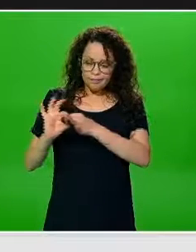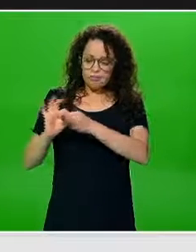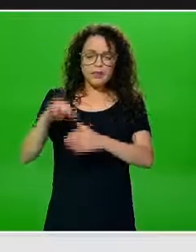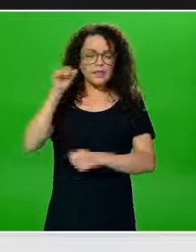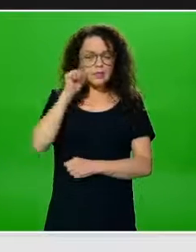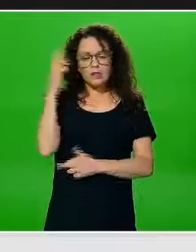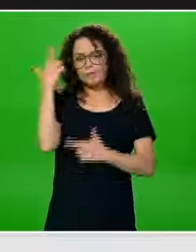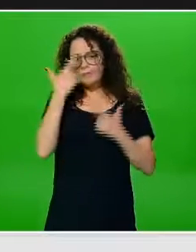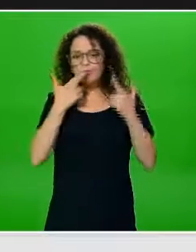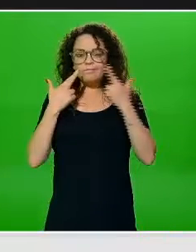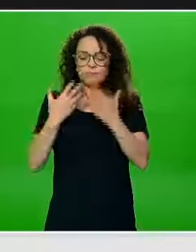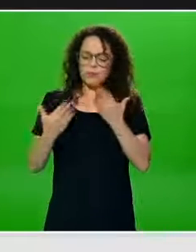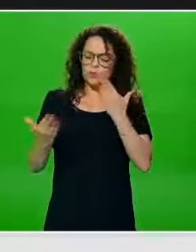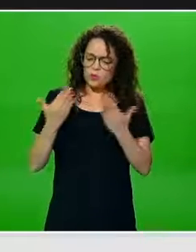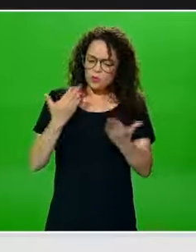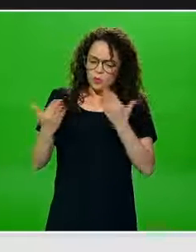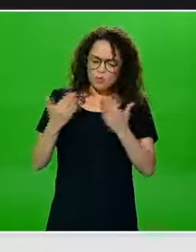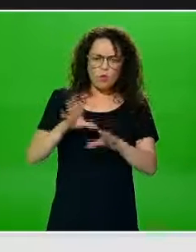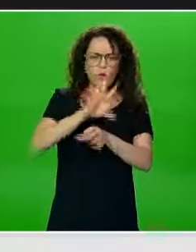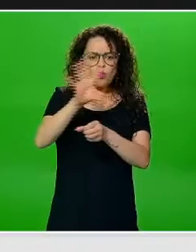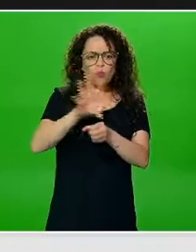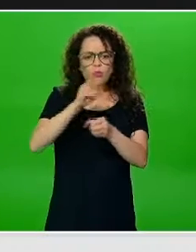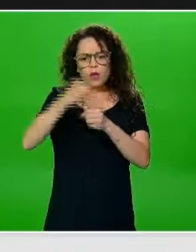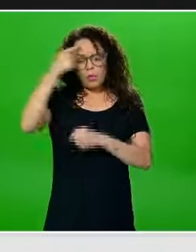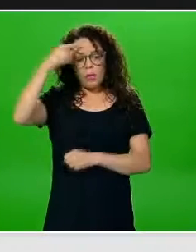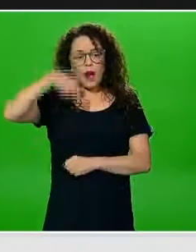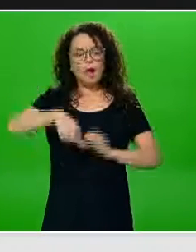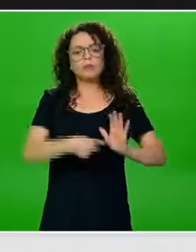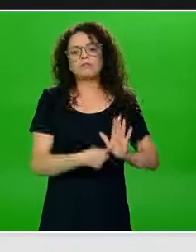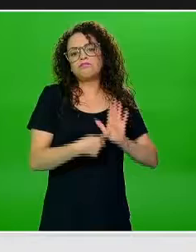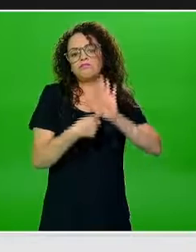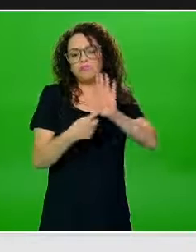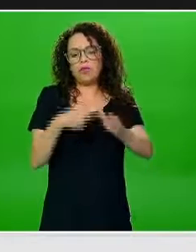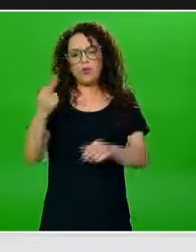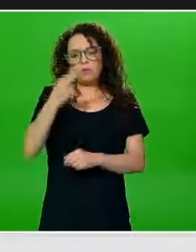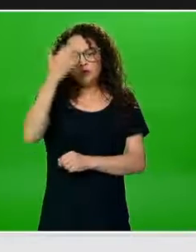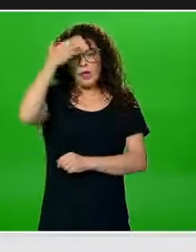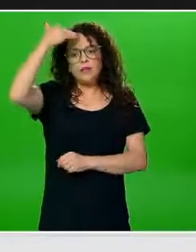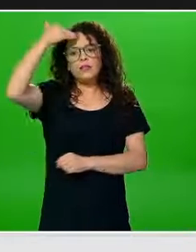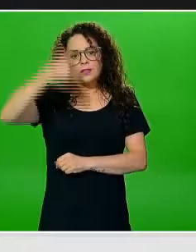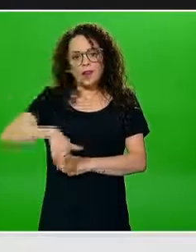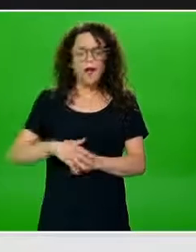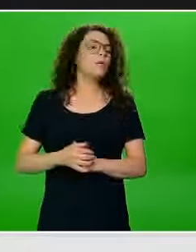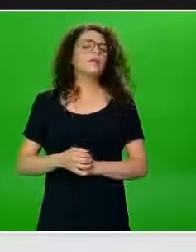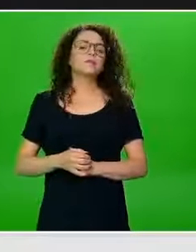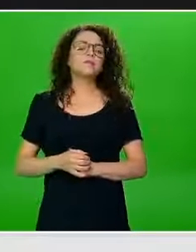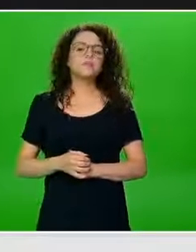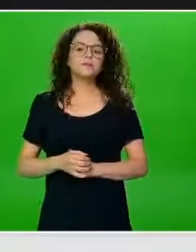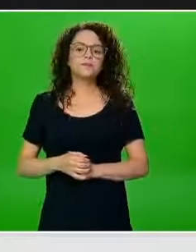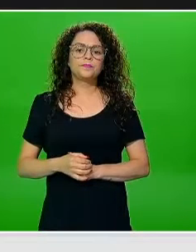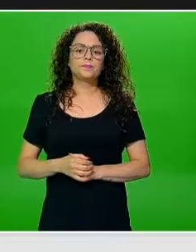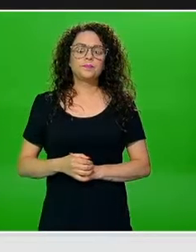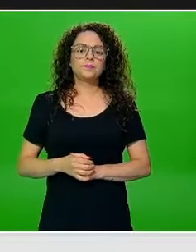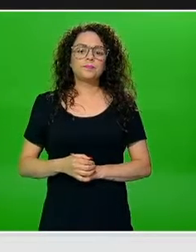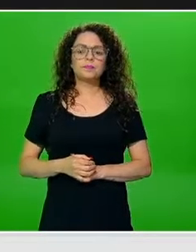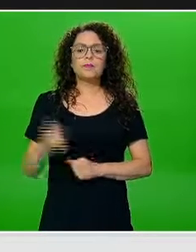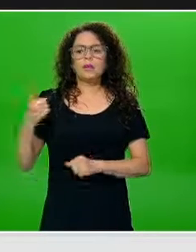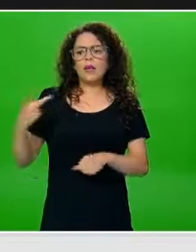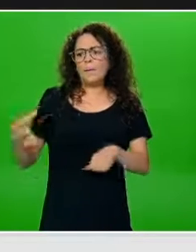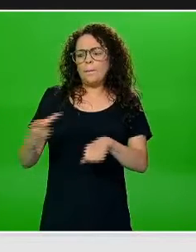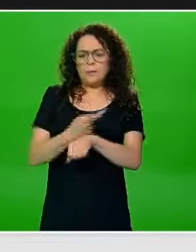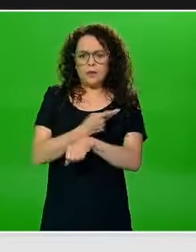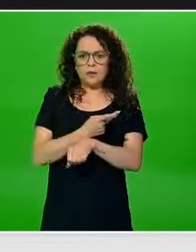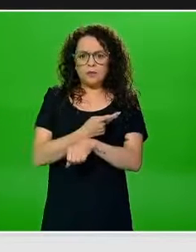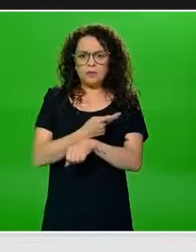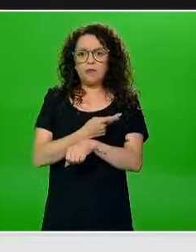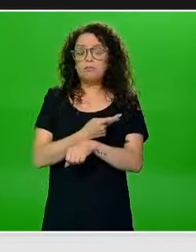la confronta de toda esta información para presentarla con ustedes, y obviamente nada pasa